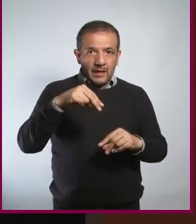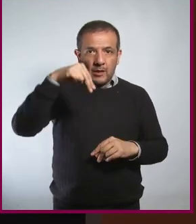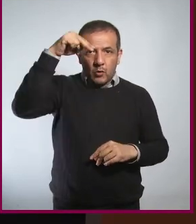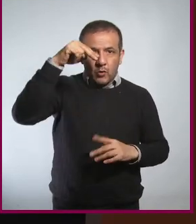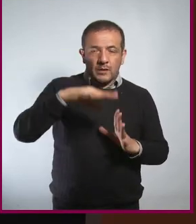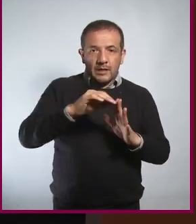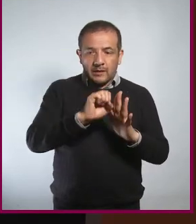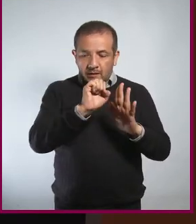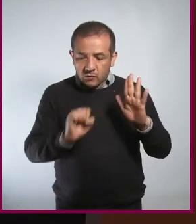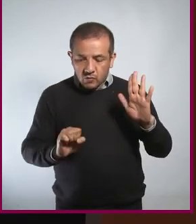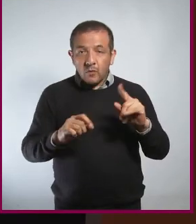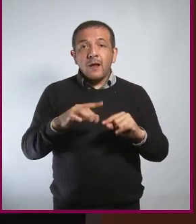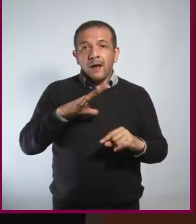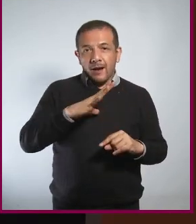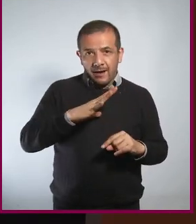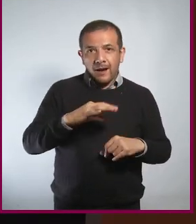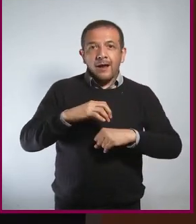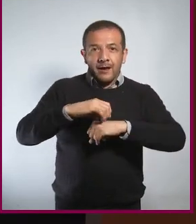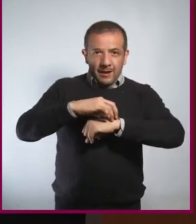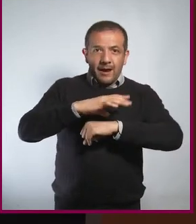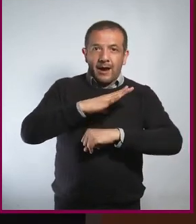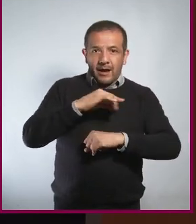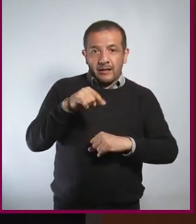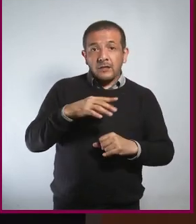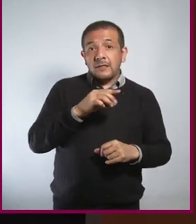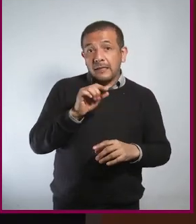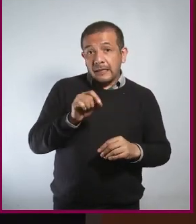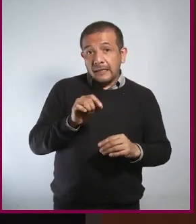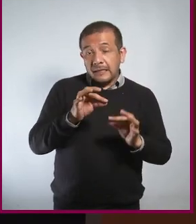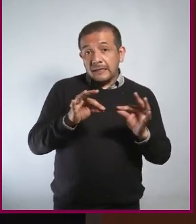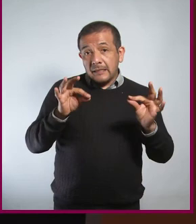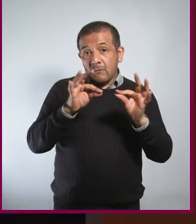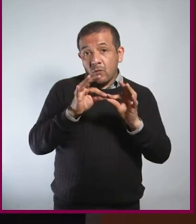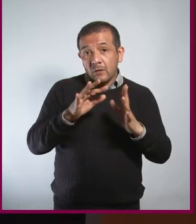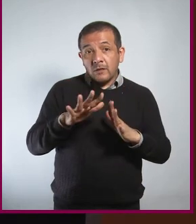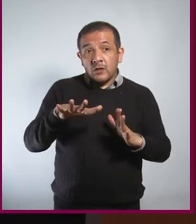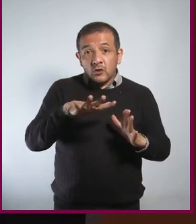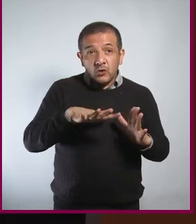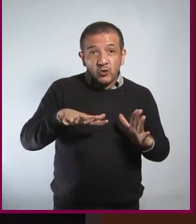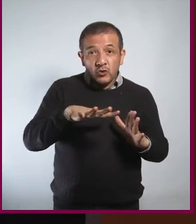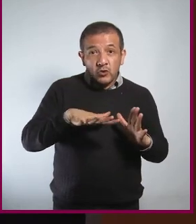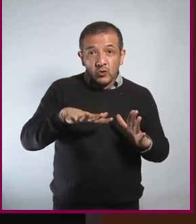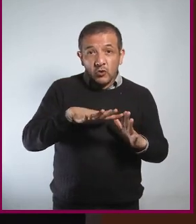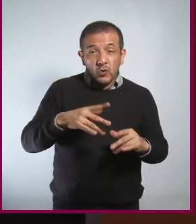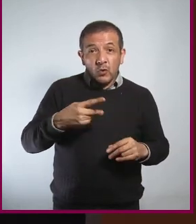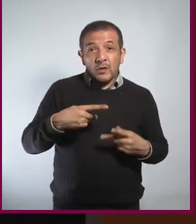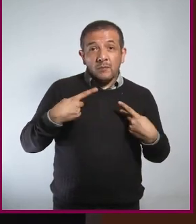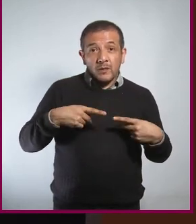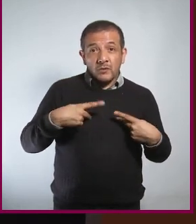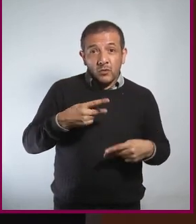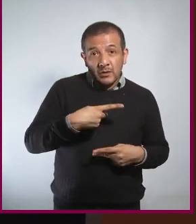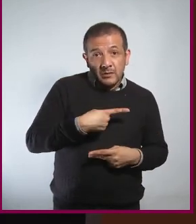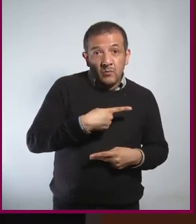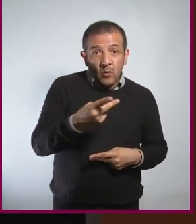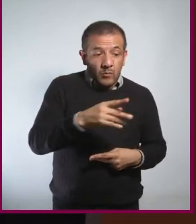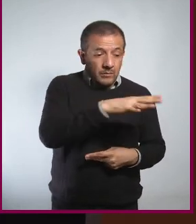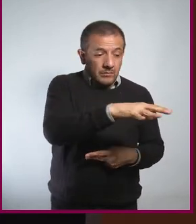y en el sureste sabemos que existe, y particularmente en las zonas marginadas,